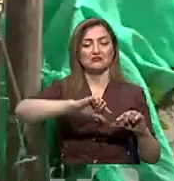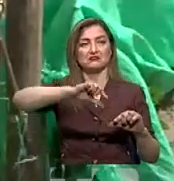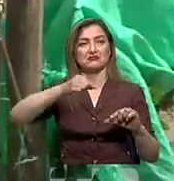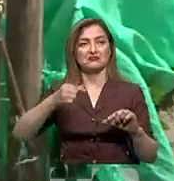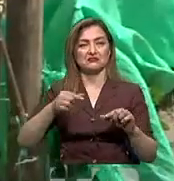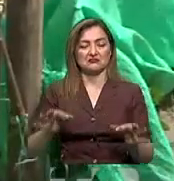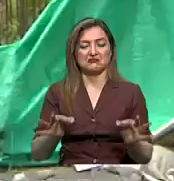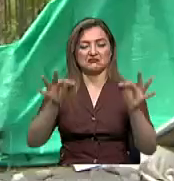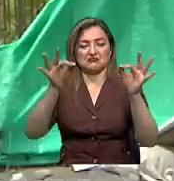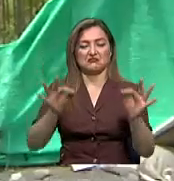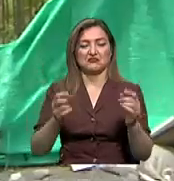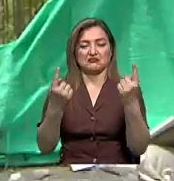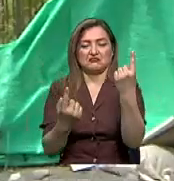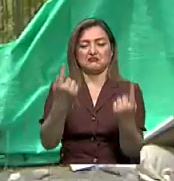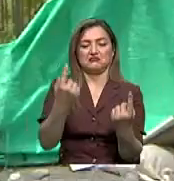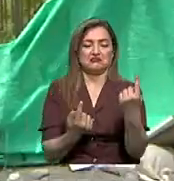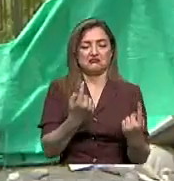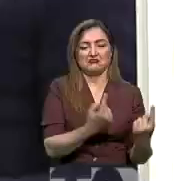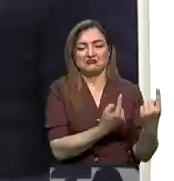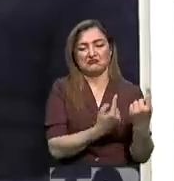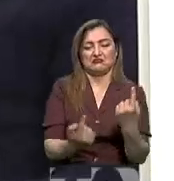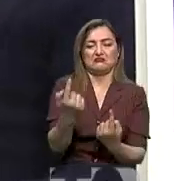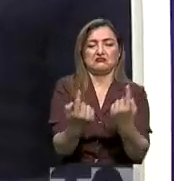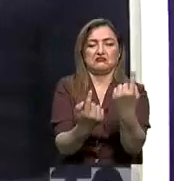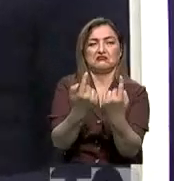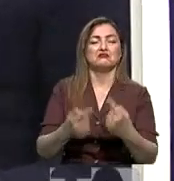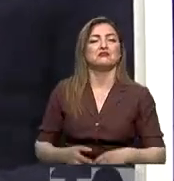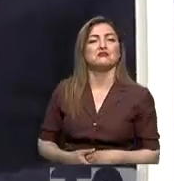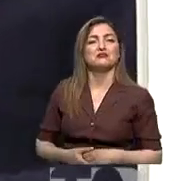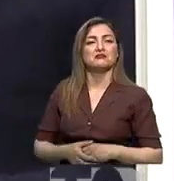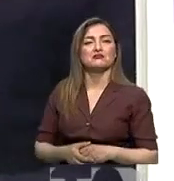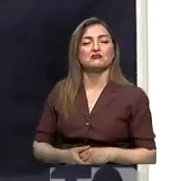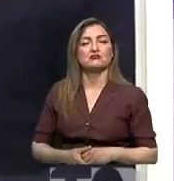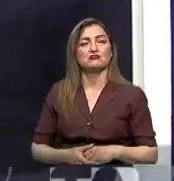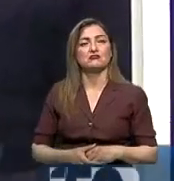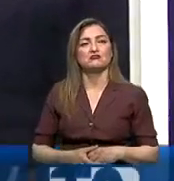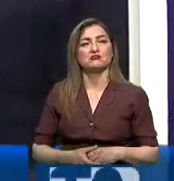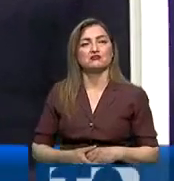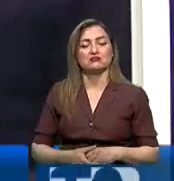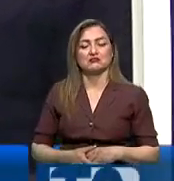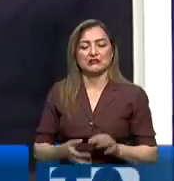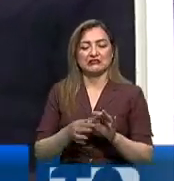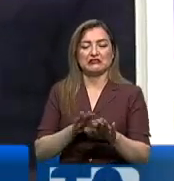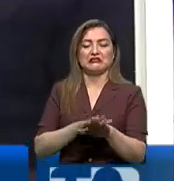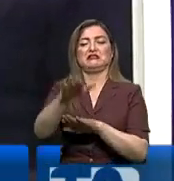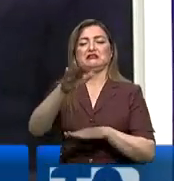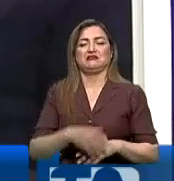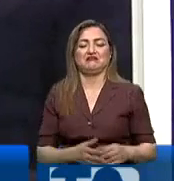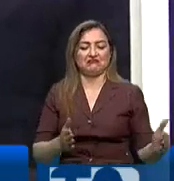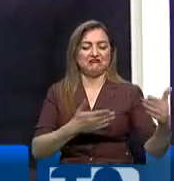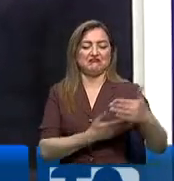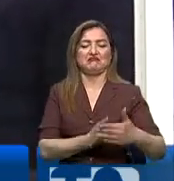las mangueras y parte de la obra que quedó abandonada. Atrás del abandono que todavía no tenemos asfaltado, todavía